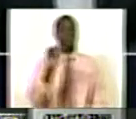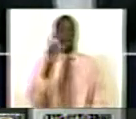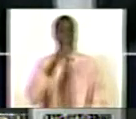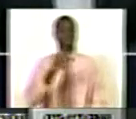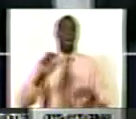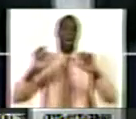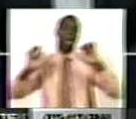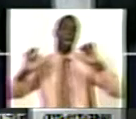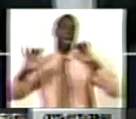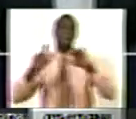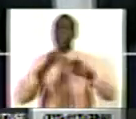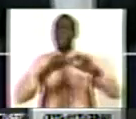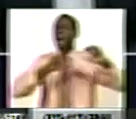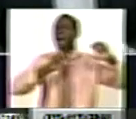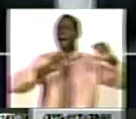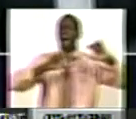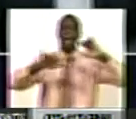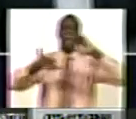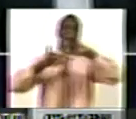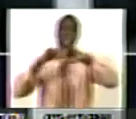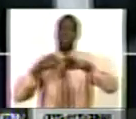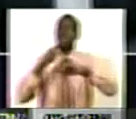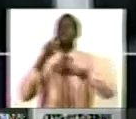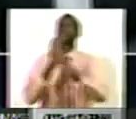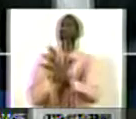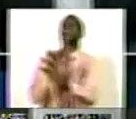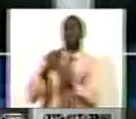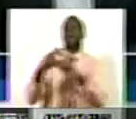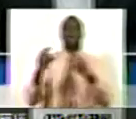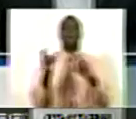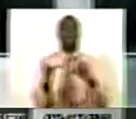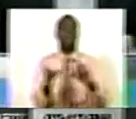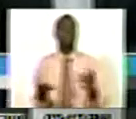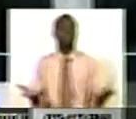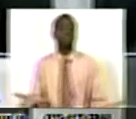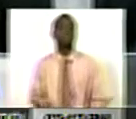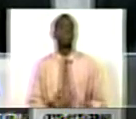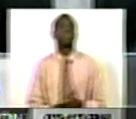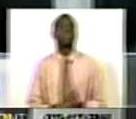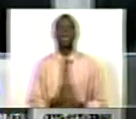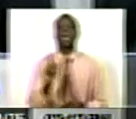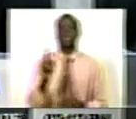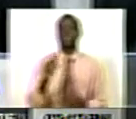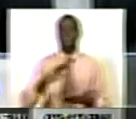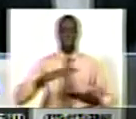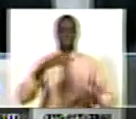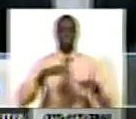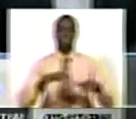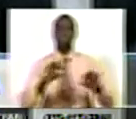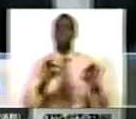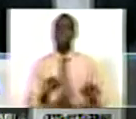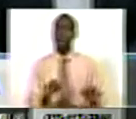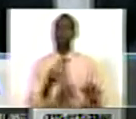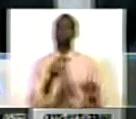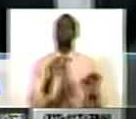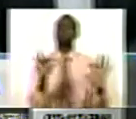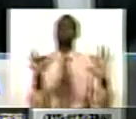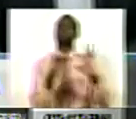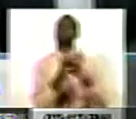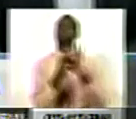que se lanzaron a la calle a sacarse su carnet de la patria. Y es que esto es una política coherente de la revolución